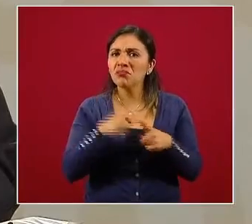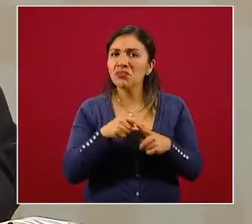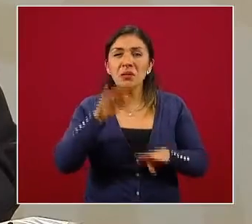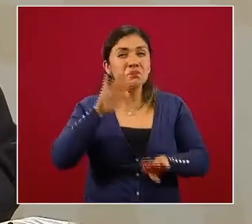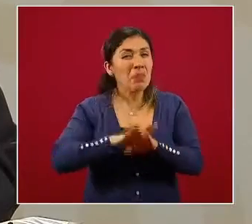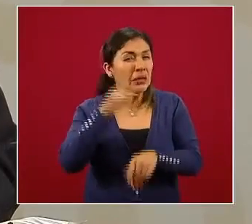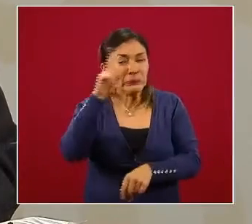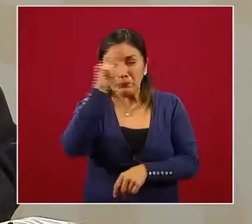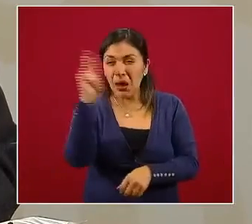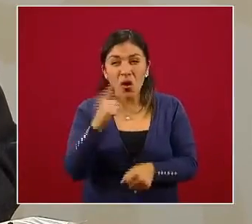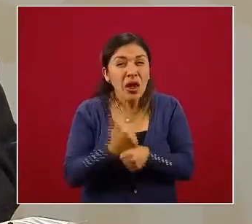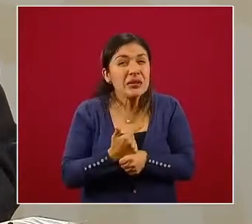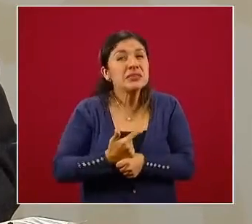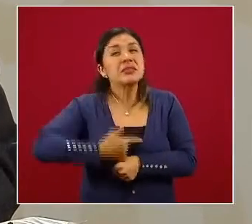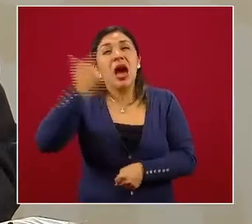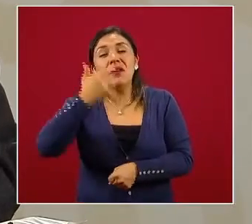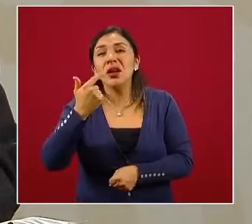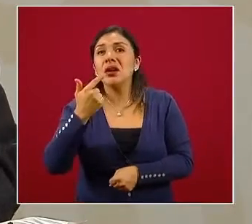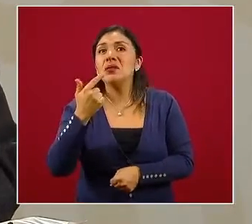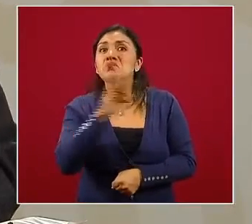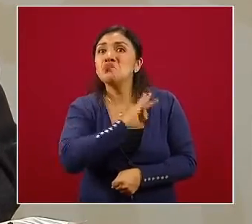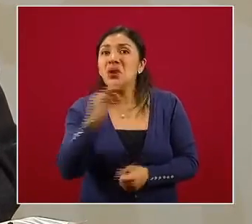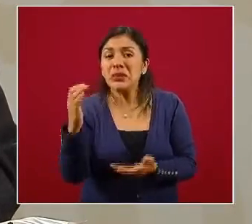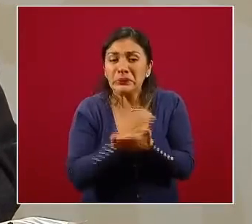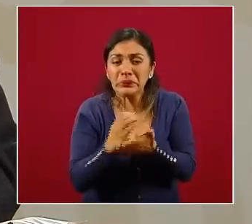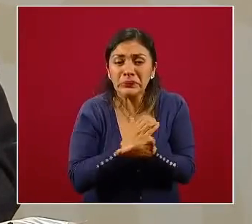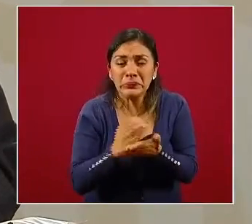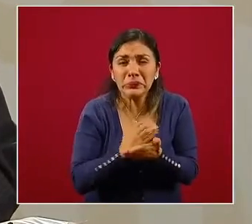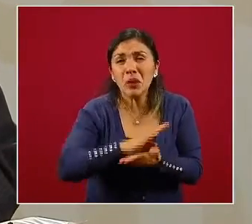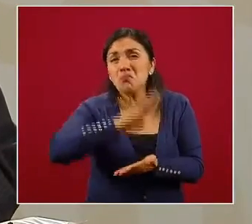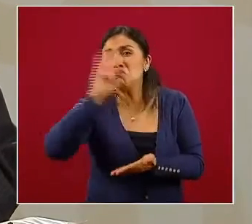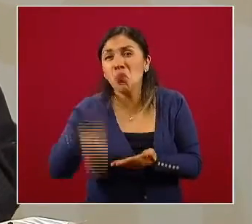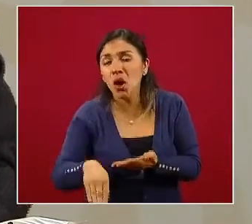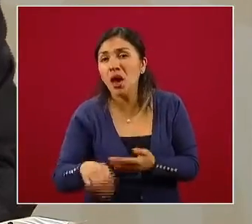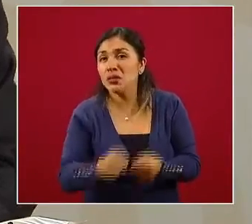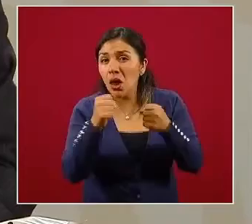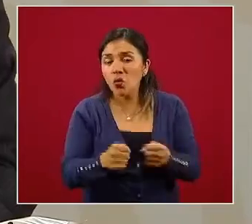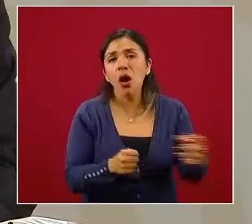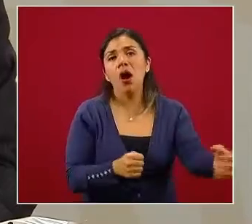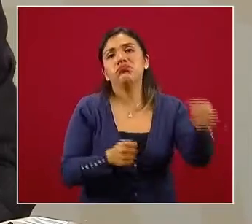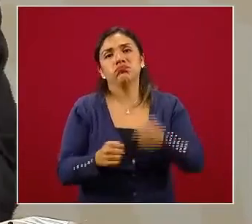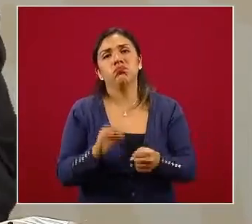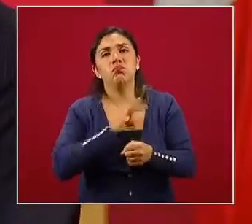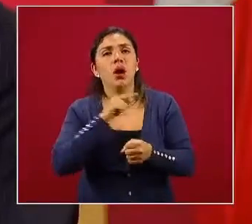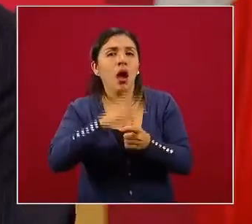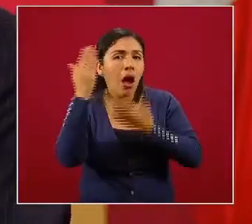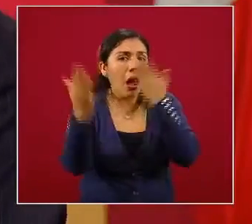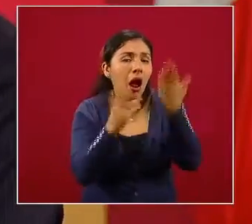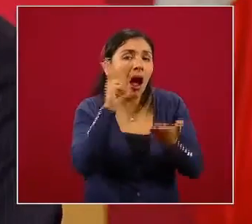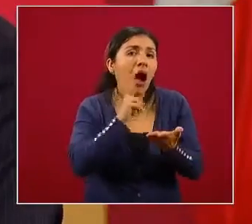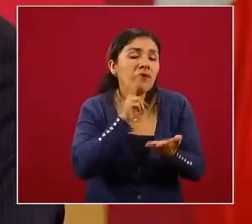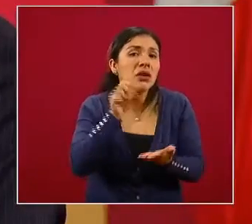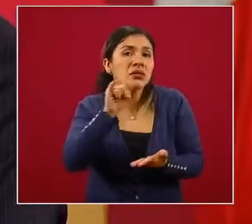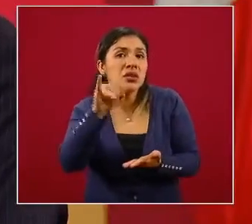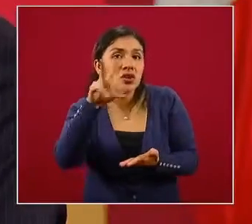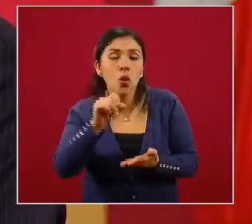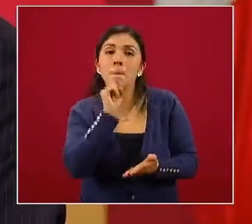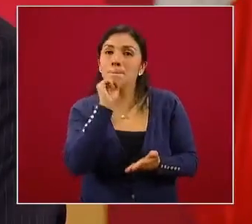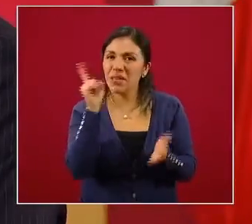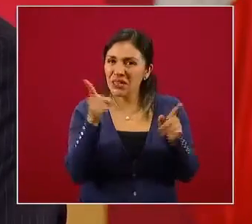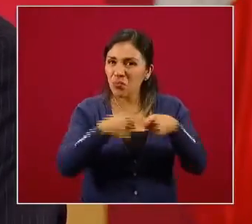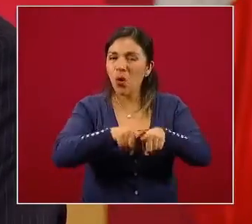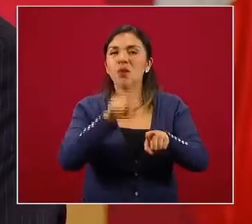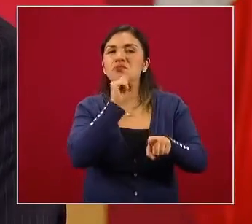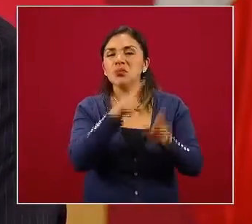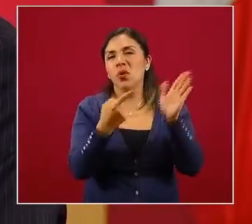muy crítica, en las que hay poca esperanza de que cualquier otra cosa pudiera funcionar. Es justo parte de lo que dice esta guía sobre el uso